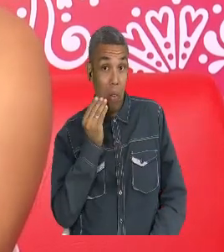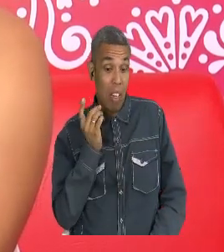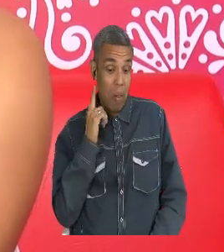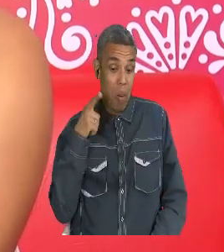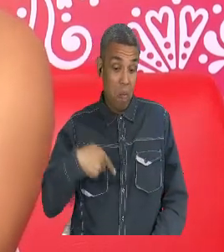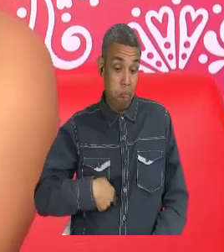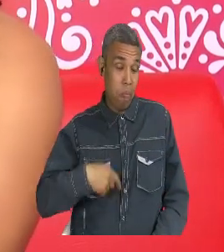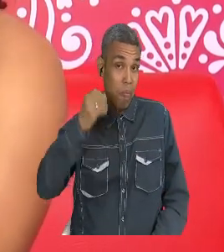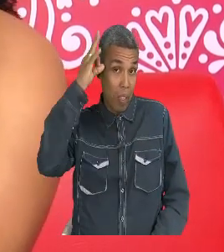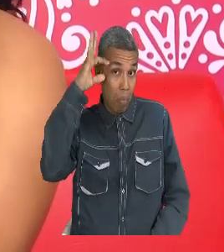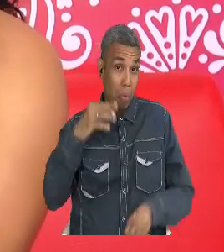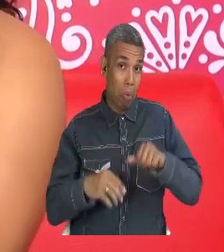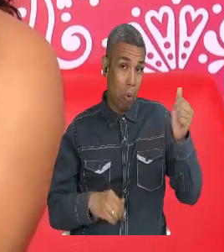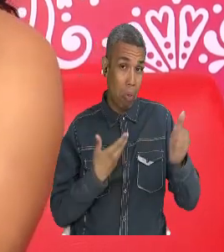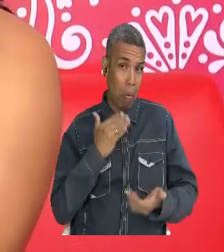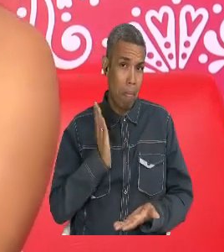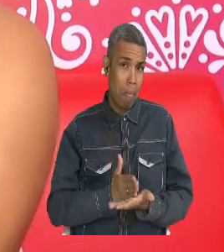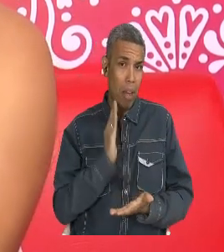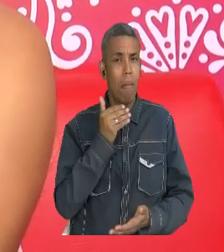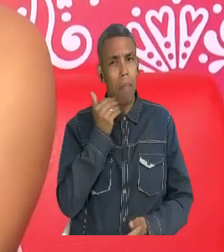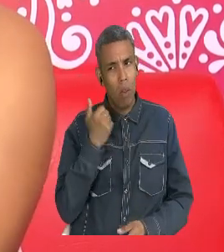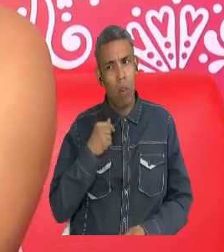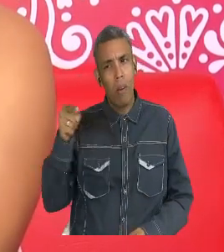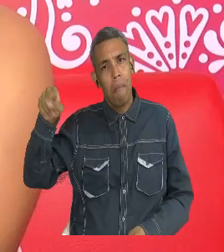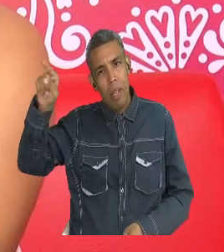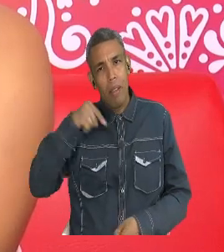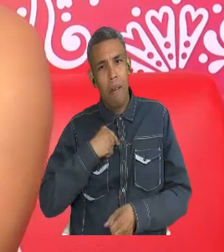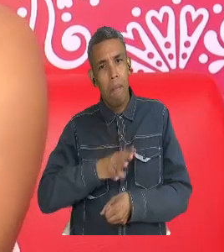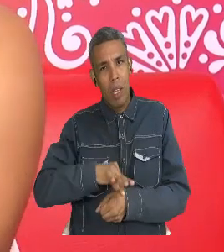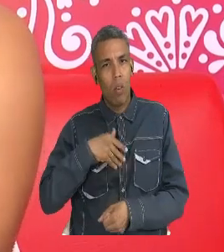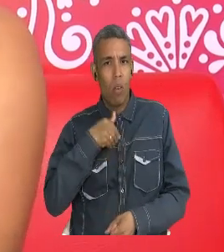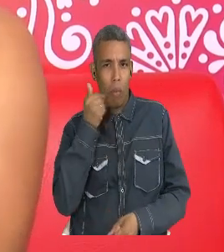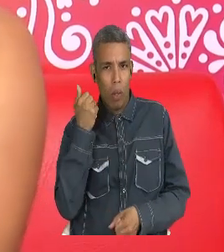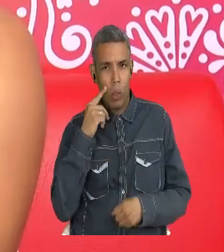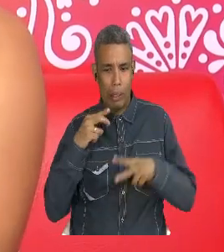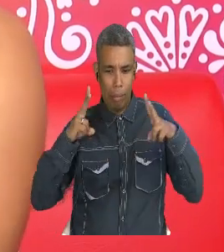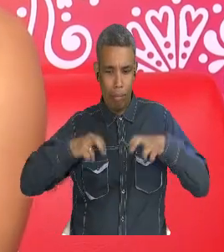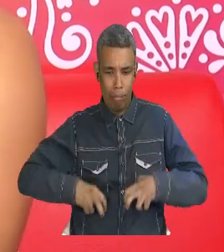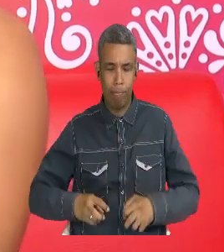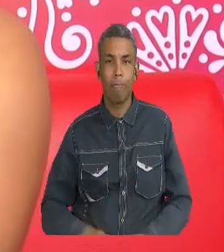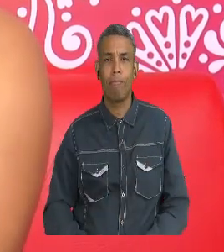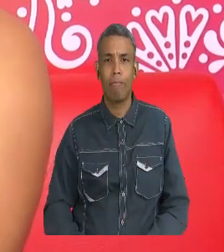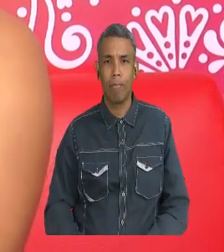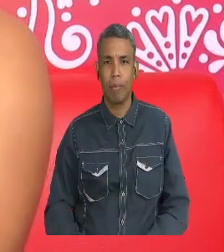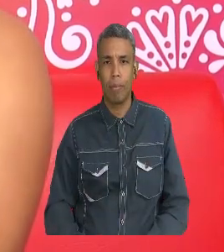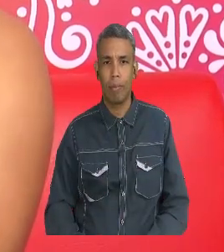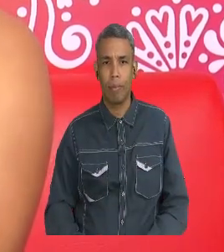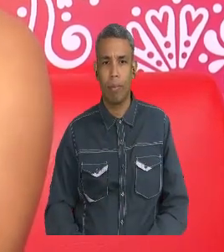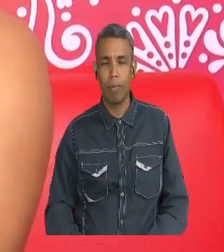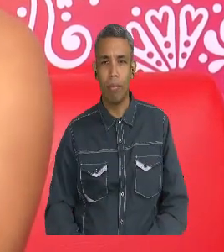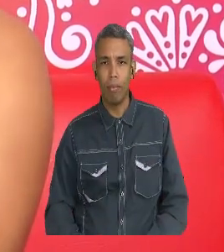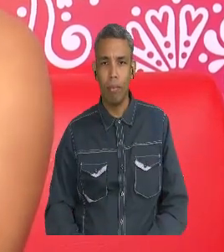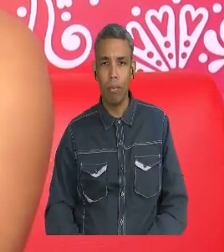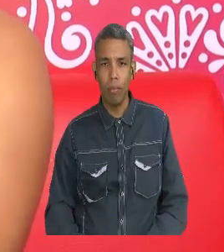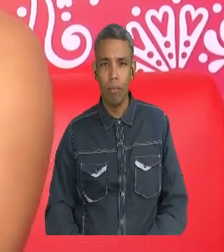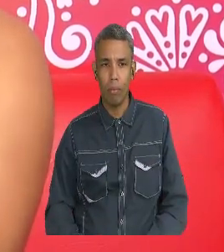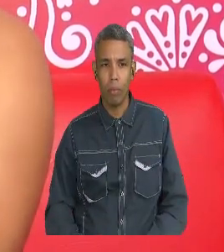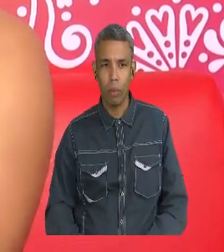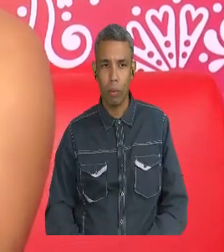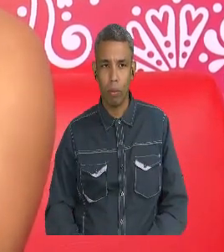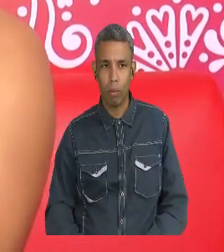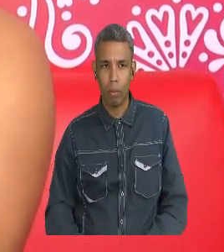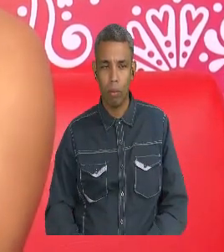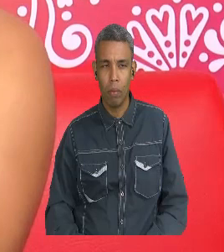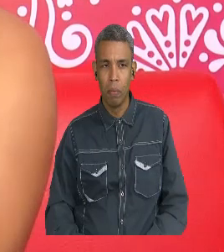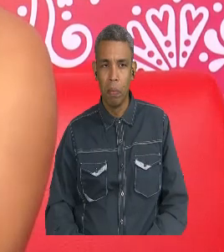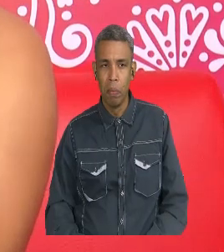las cosas importantes aquí a tener en cuenta es que debemos, primero que todo, priorizar un poco más en las actividades que